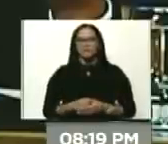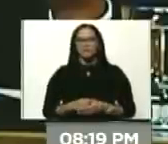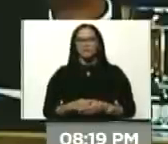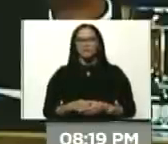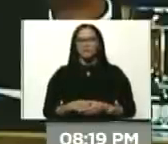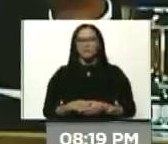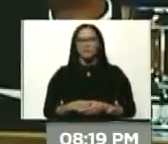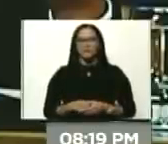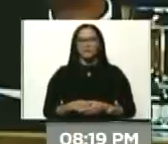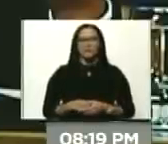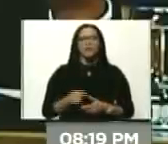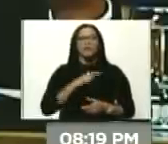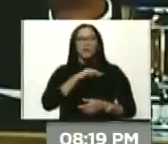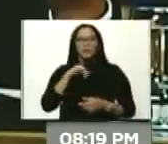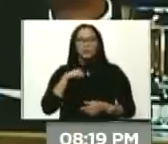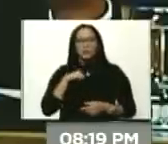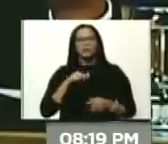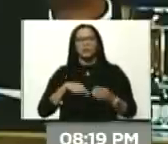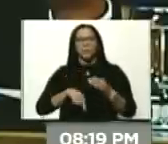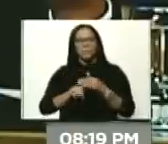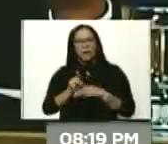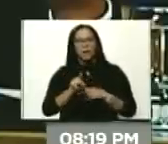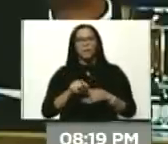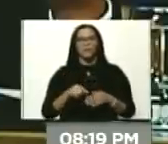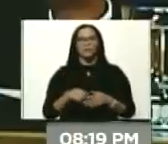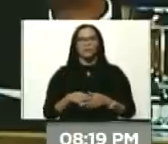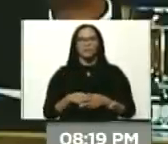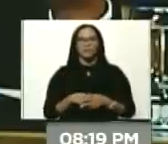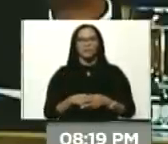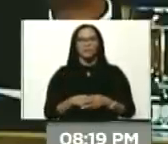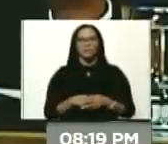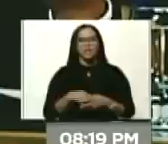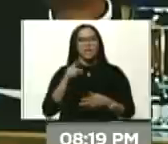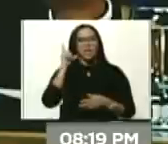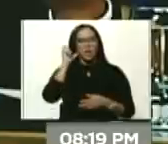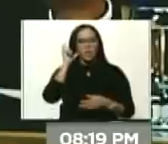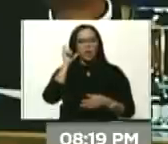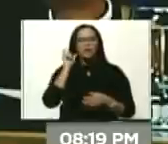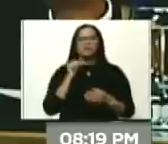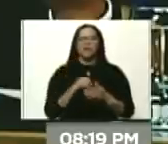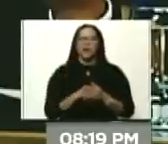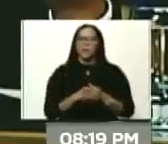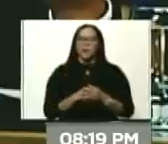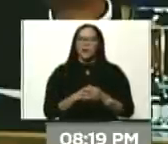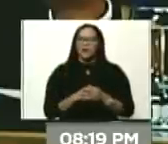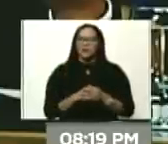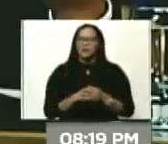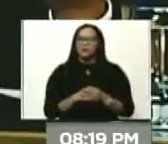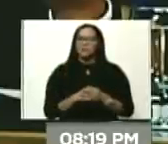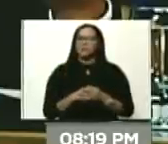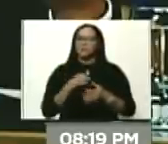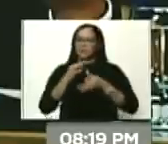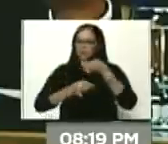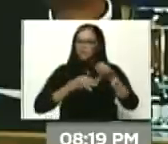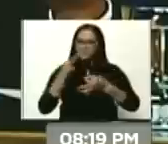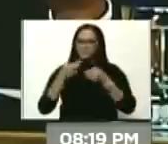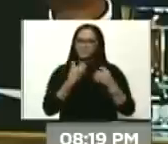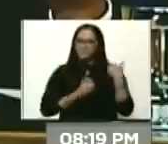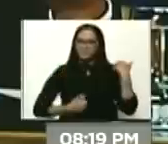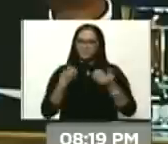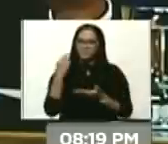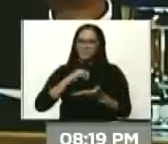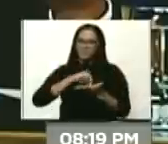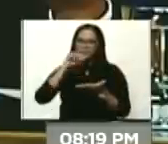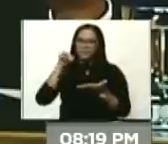y nosotros vamos escuchamos el discurso del presidente de la asamblea y nosotros vamos a